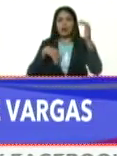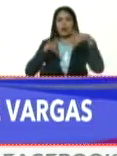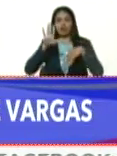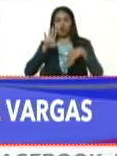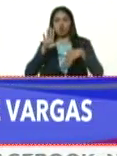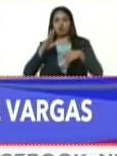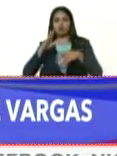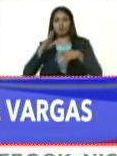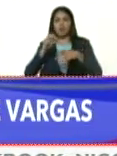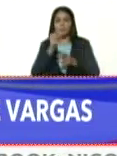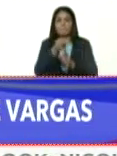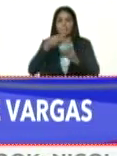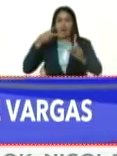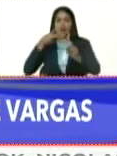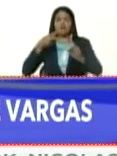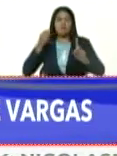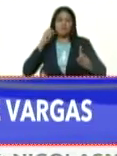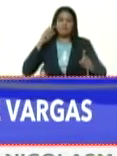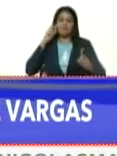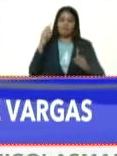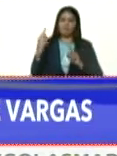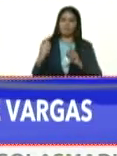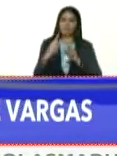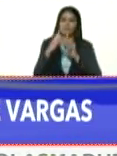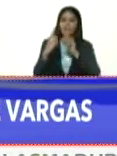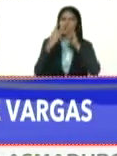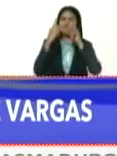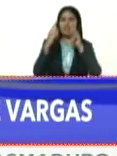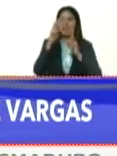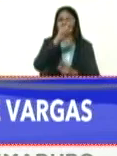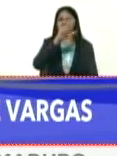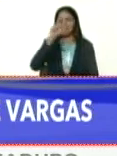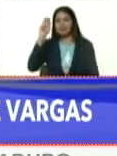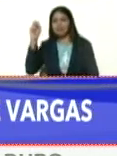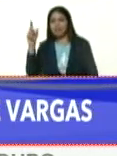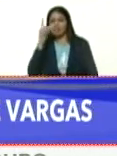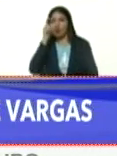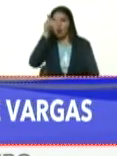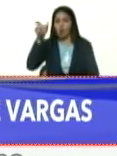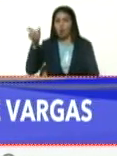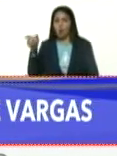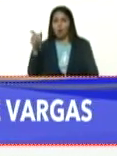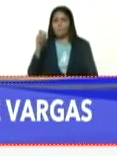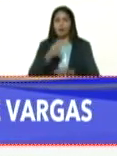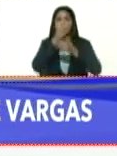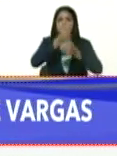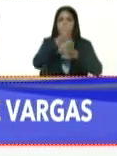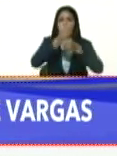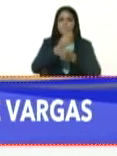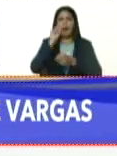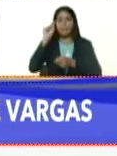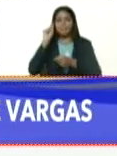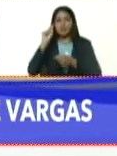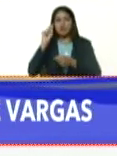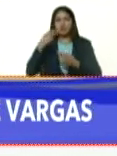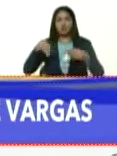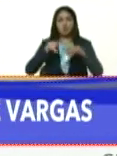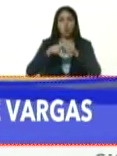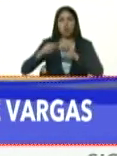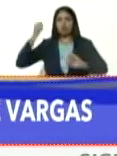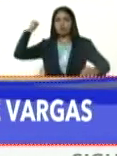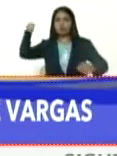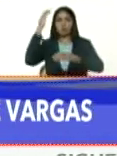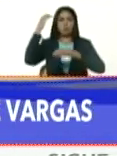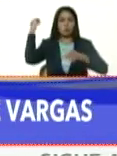lanceros frente a 300 hombres a caballo de los españoles, y en cuestión de minutos, con sus